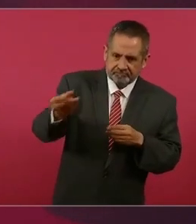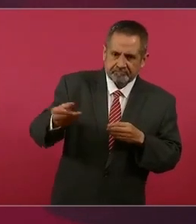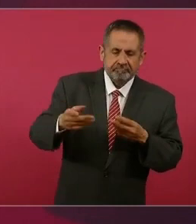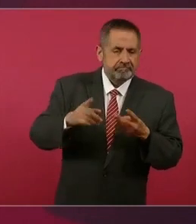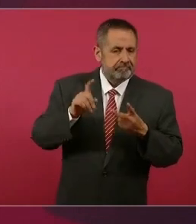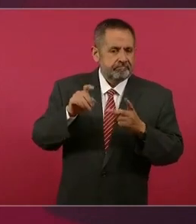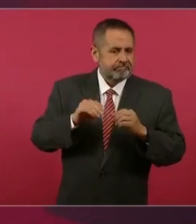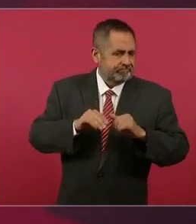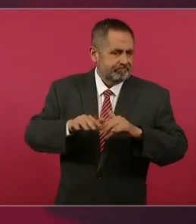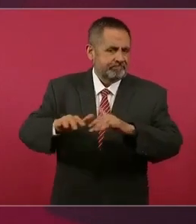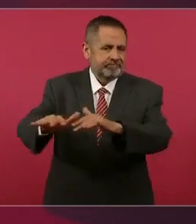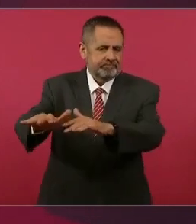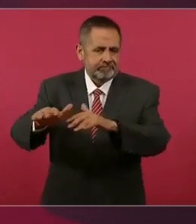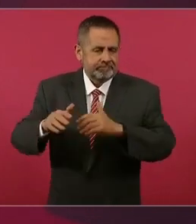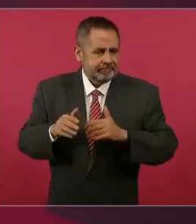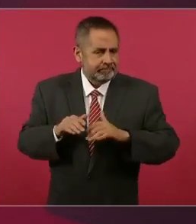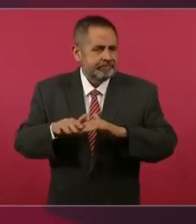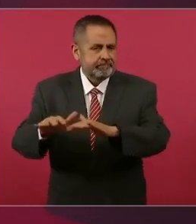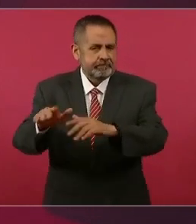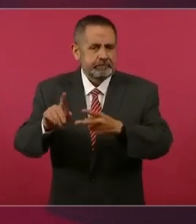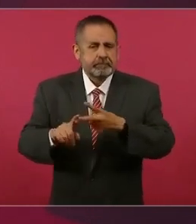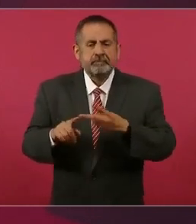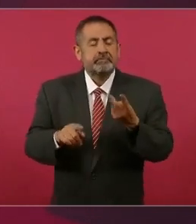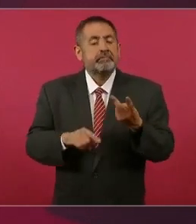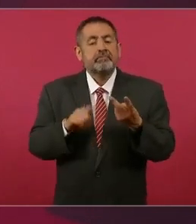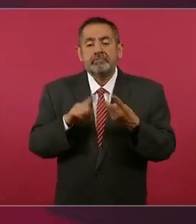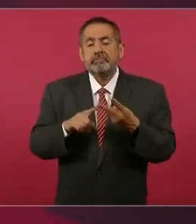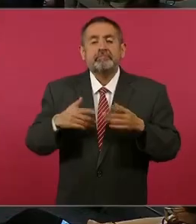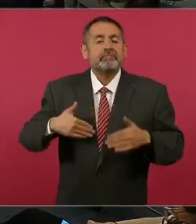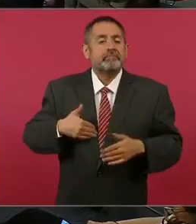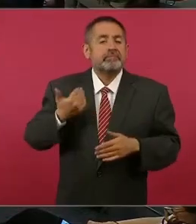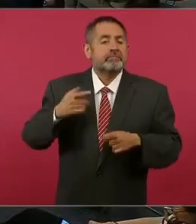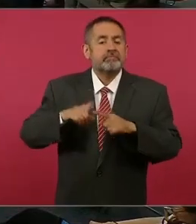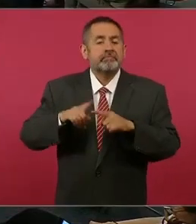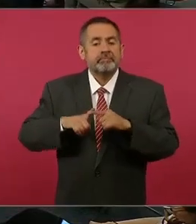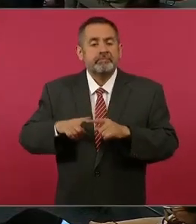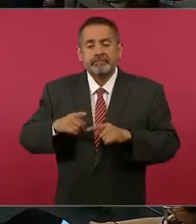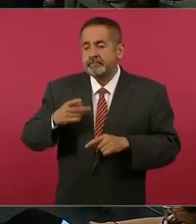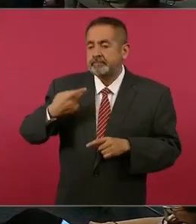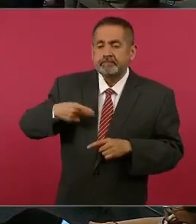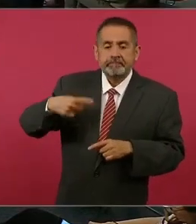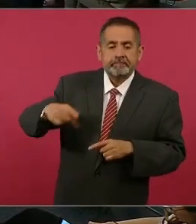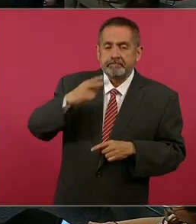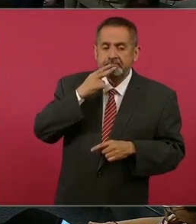y se está beneficiando también a la gente.